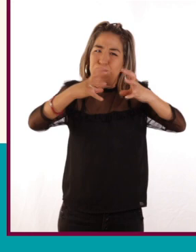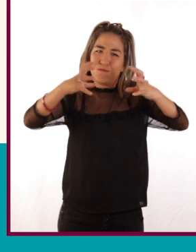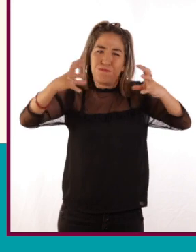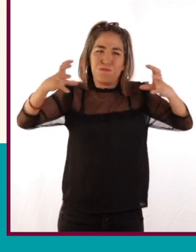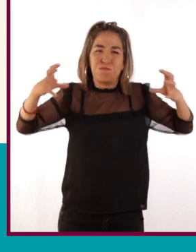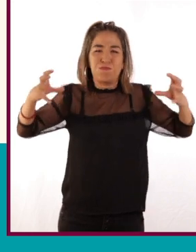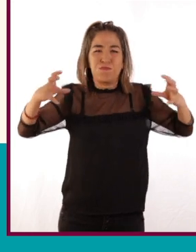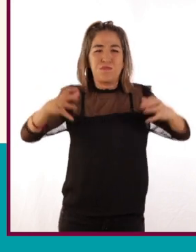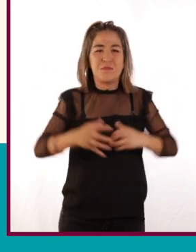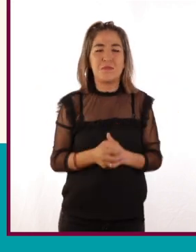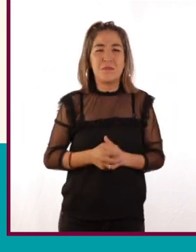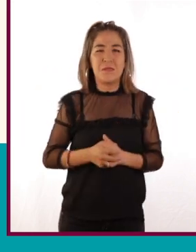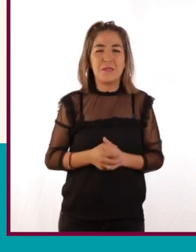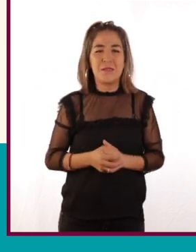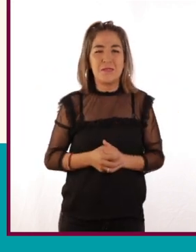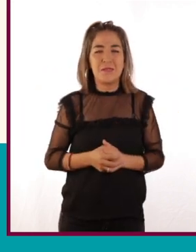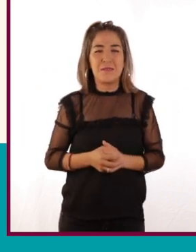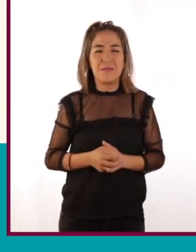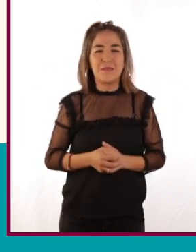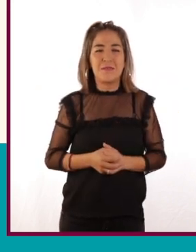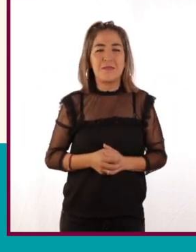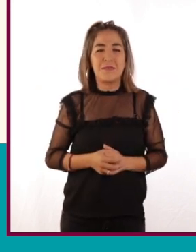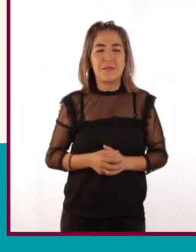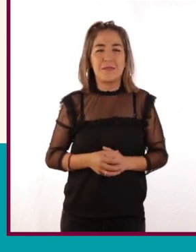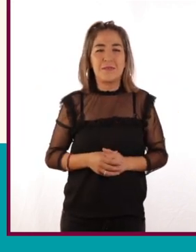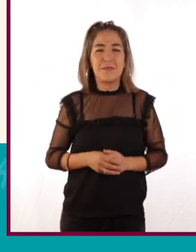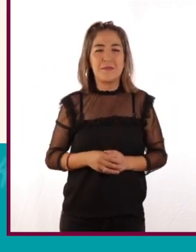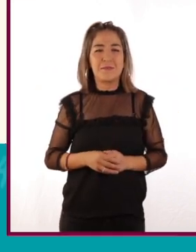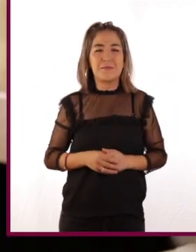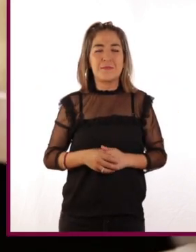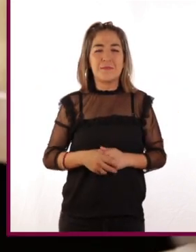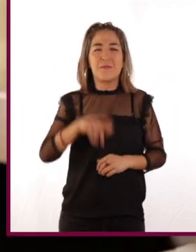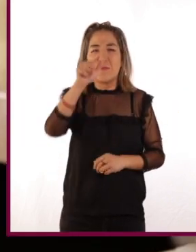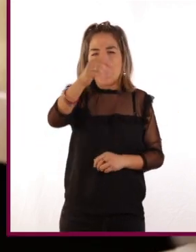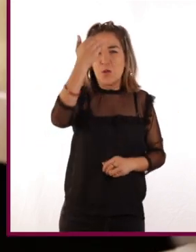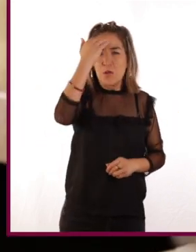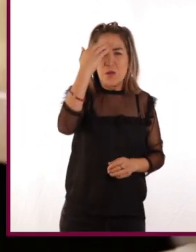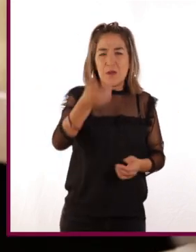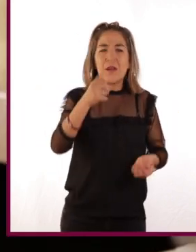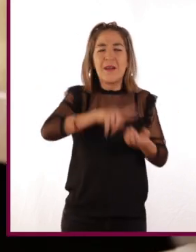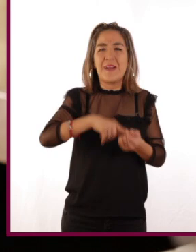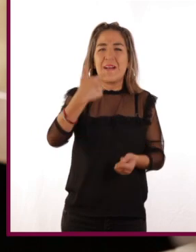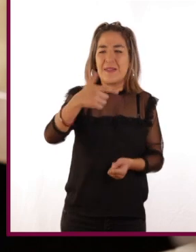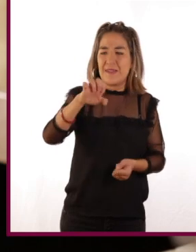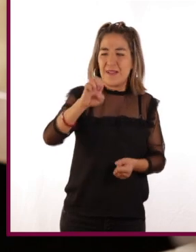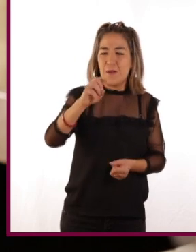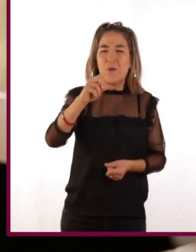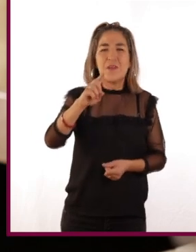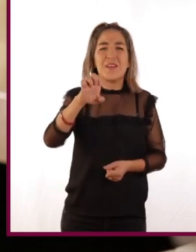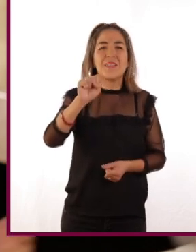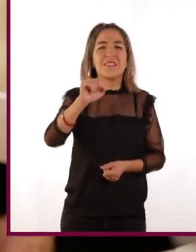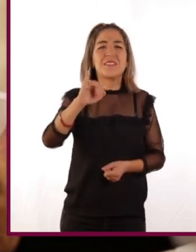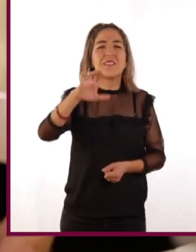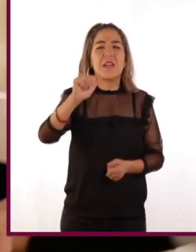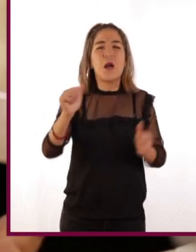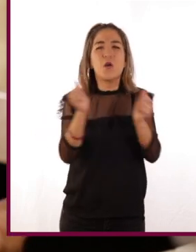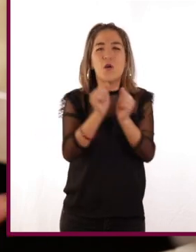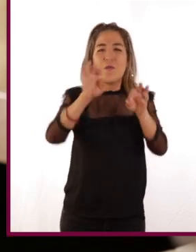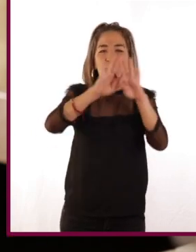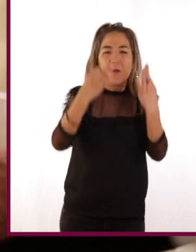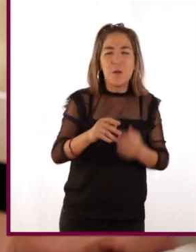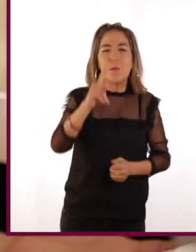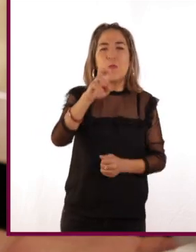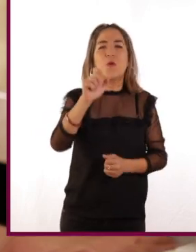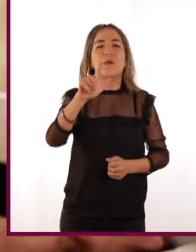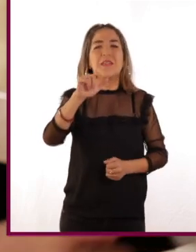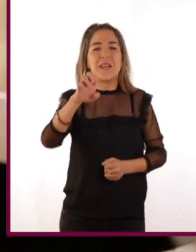extender tan grande como sea. Y ya tiene otras aplicaciones. ¿Conoces las cúpulas geodésicas? ¿Qué relación tienen estas estructuras